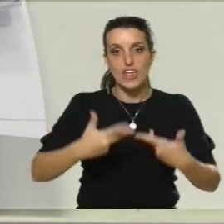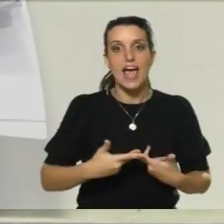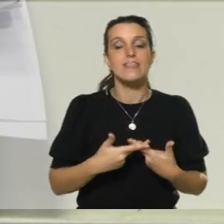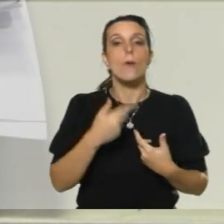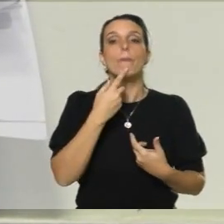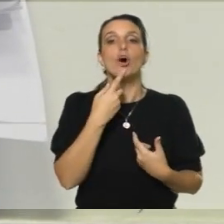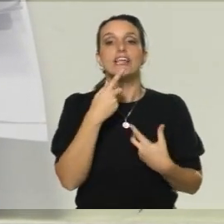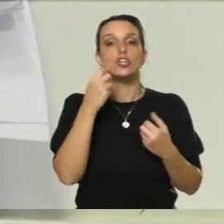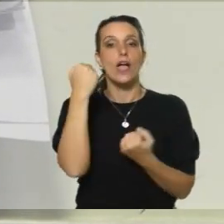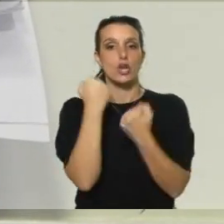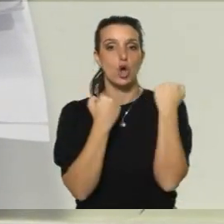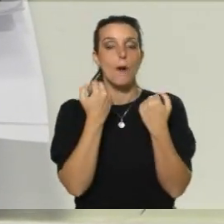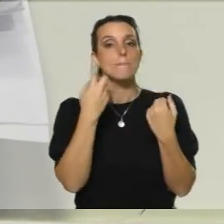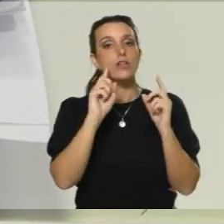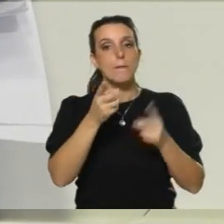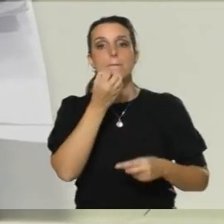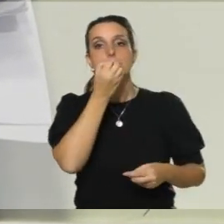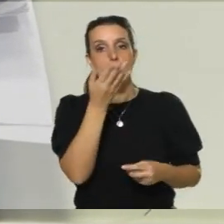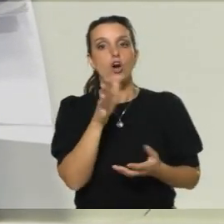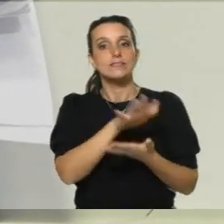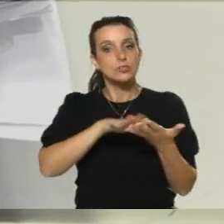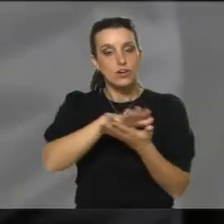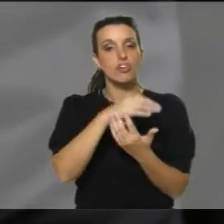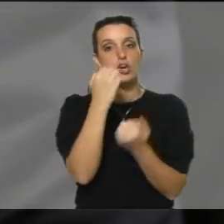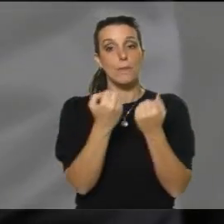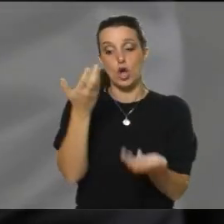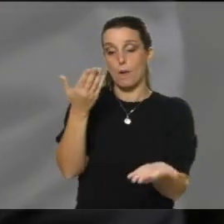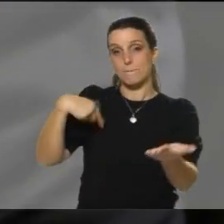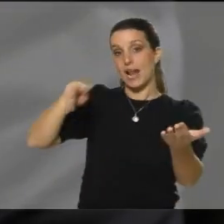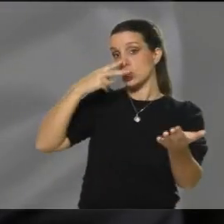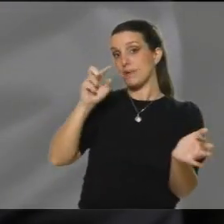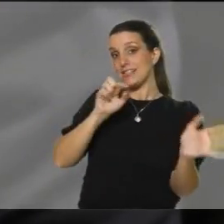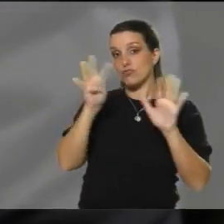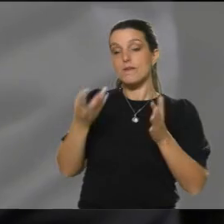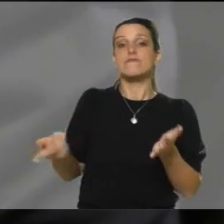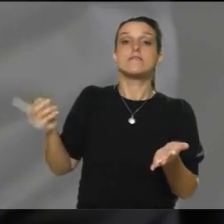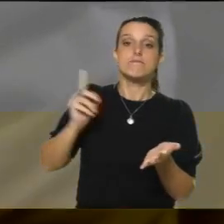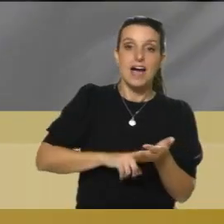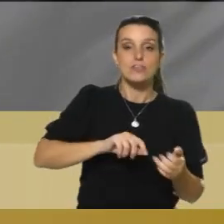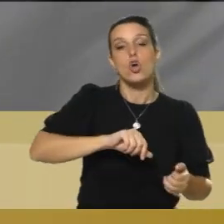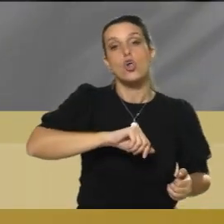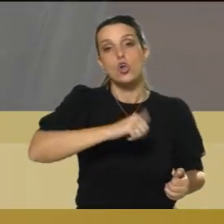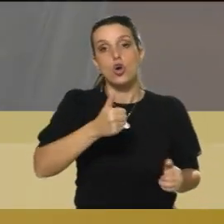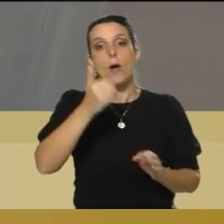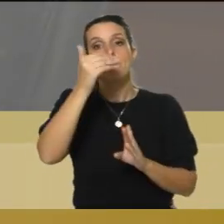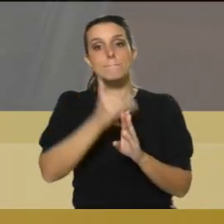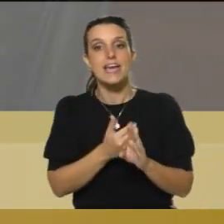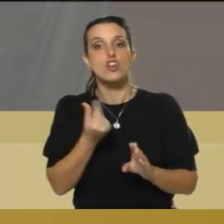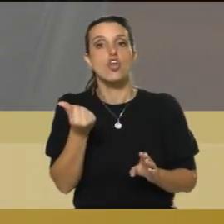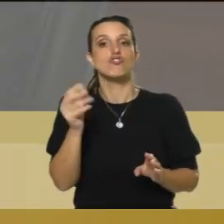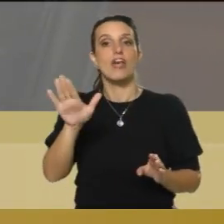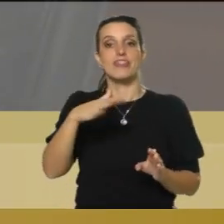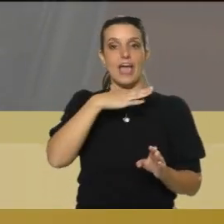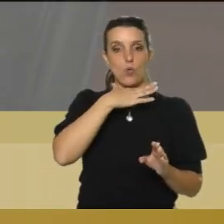económica pero también que se mejoró la situación económica respecto al año 2019 y que además se logró bajar el déficit fiscal